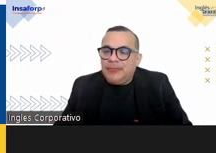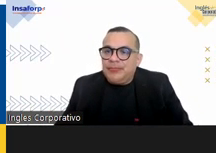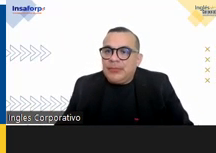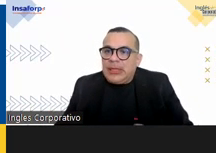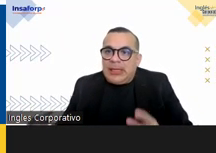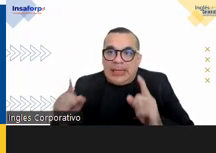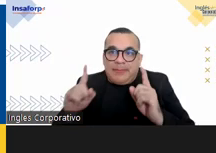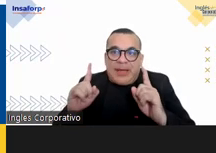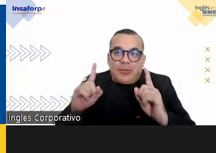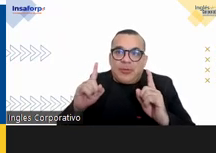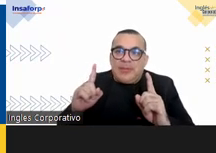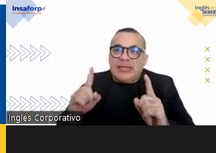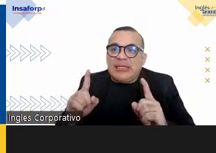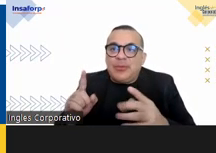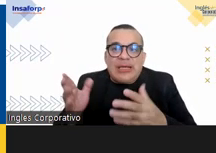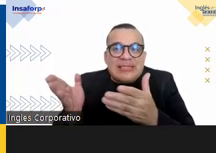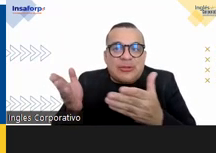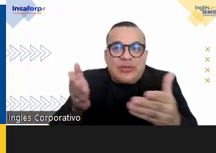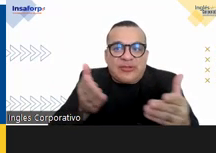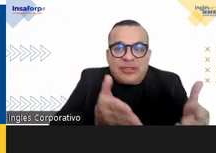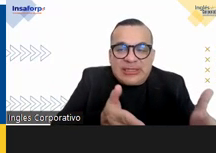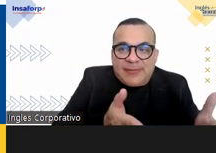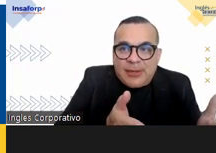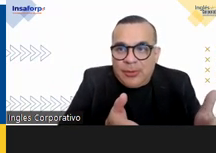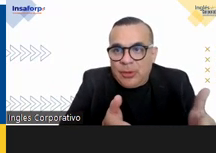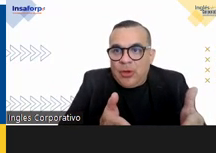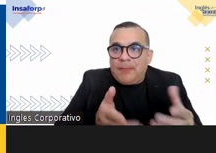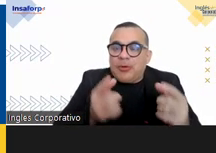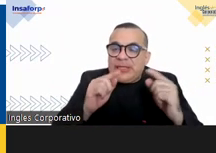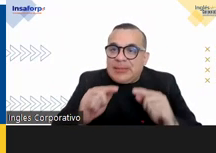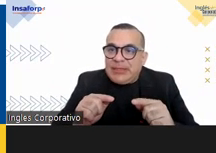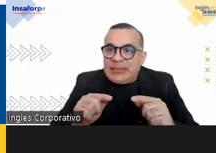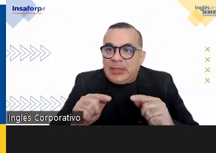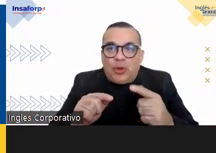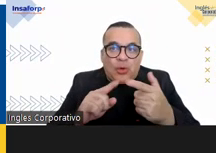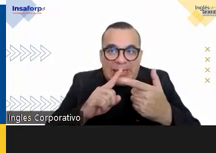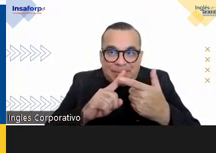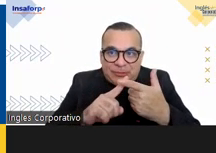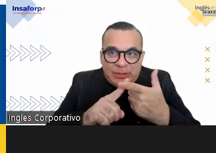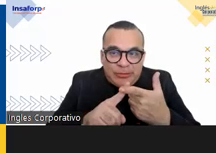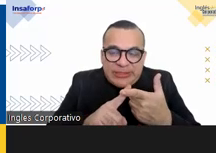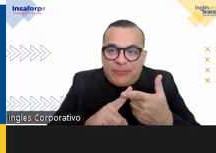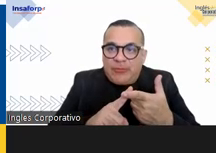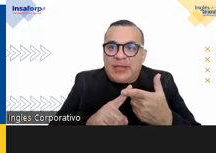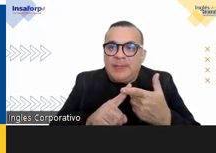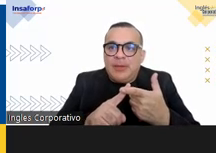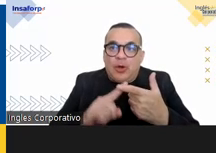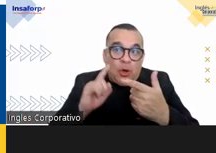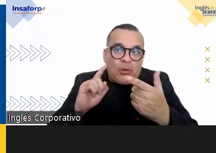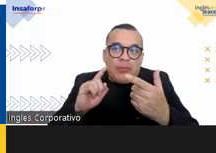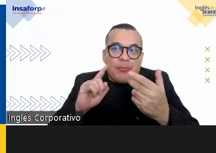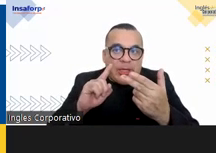adicional. El mayor problema que tenemos es la saturación de trabajo porque de repente o la persona no está